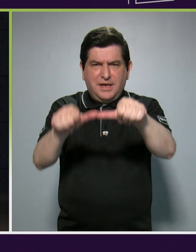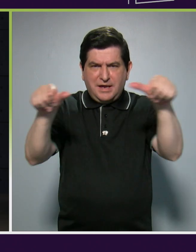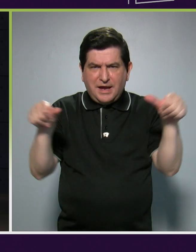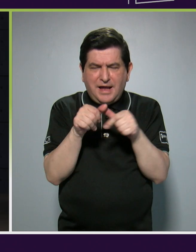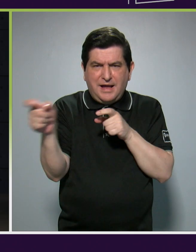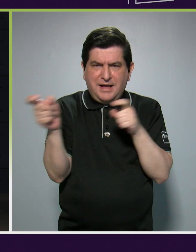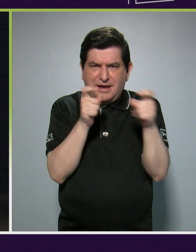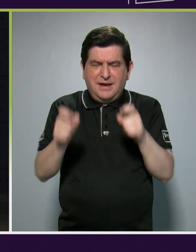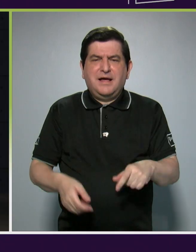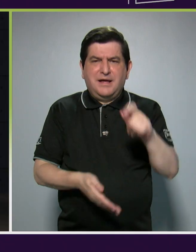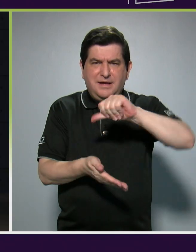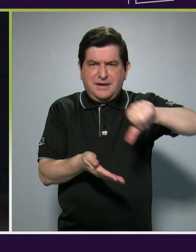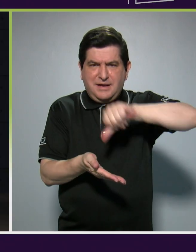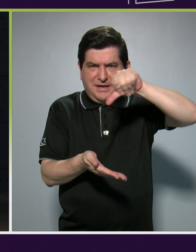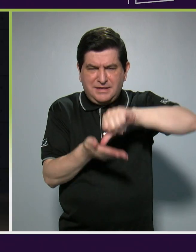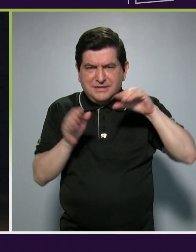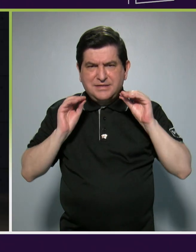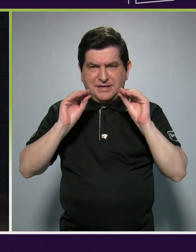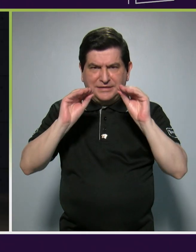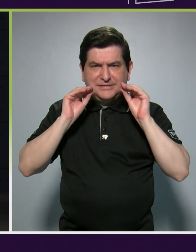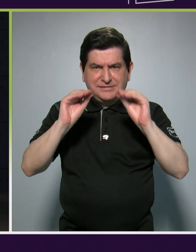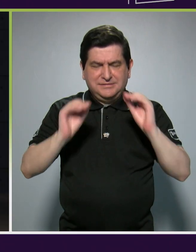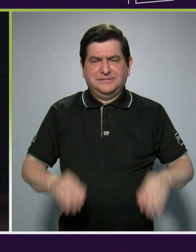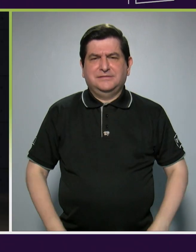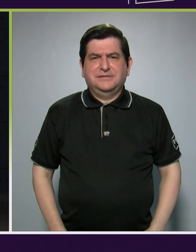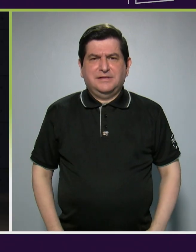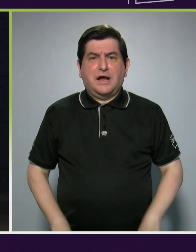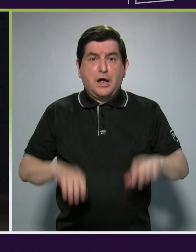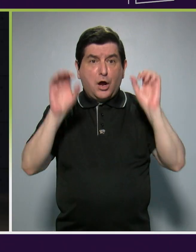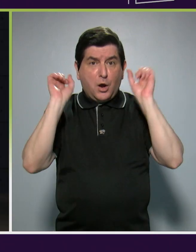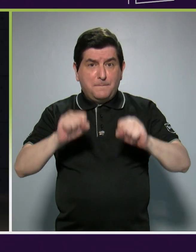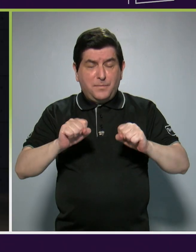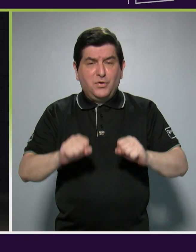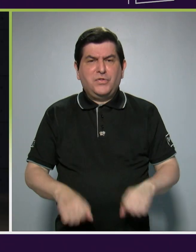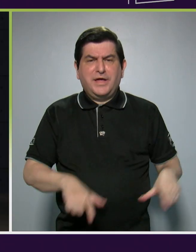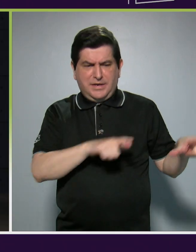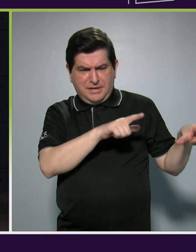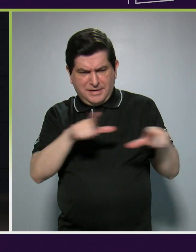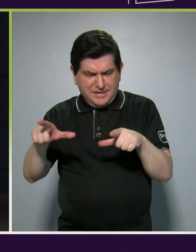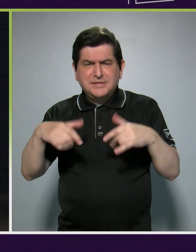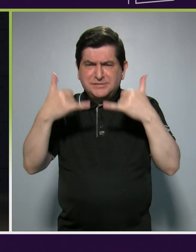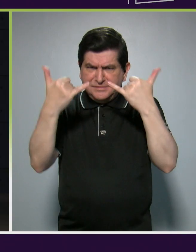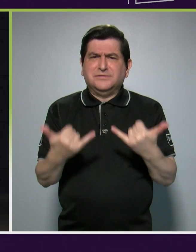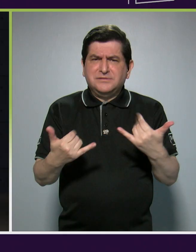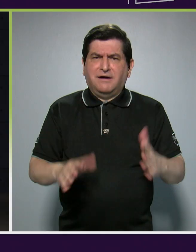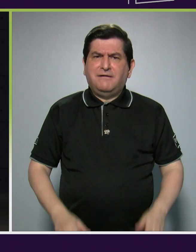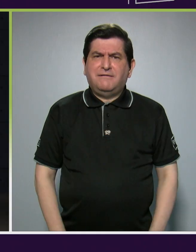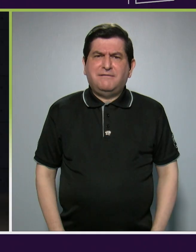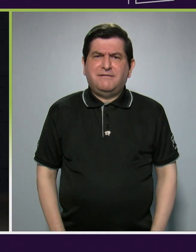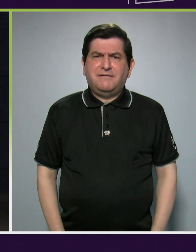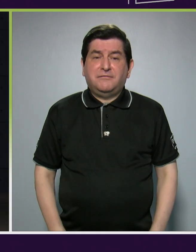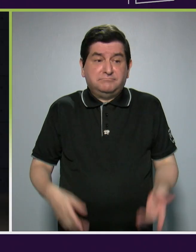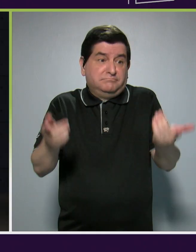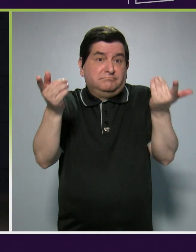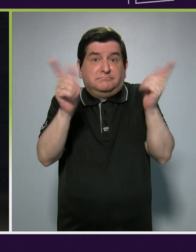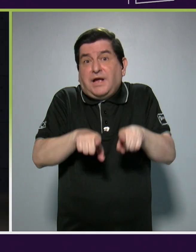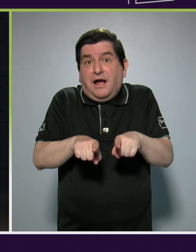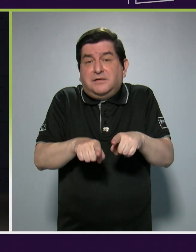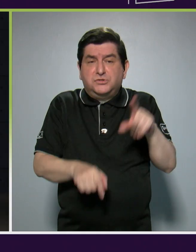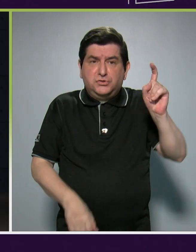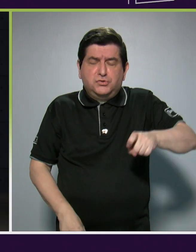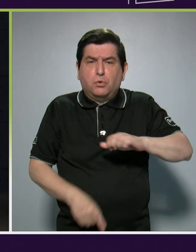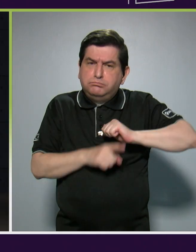centros educativos para tener la disposición, ¿verdad? Inclusive, si fuera el caso que se